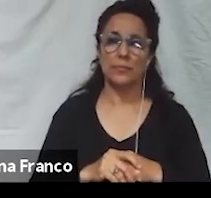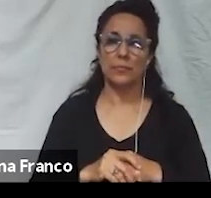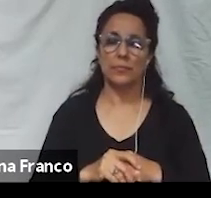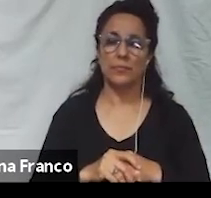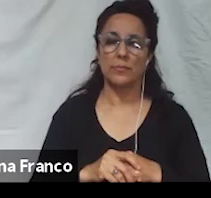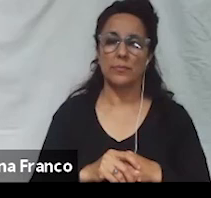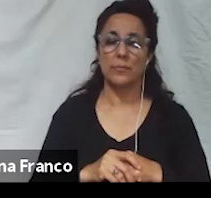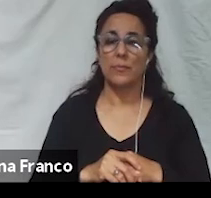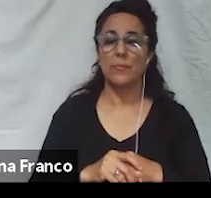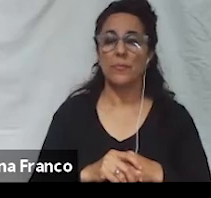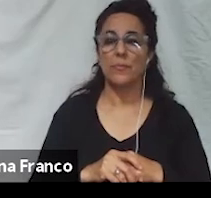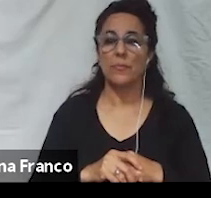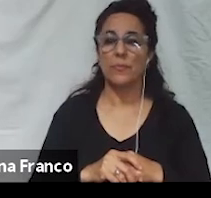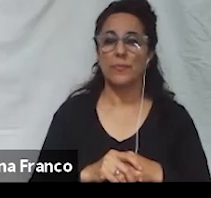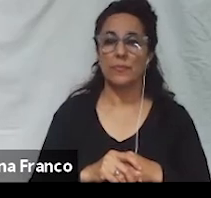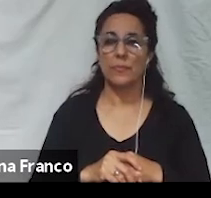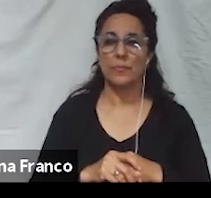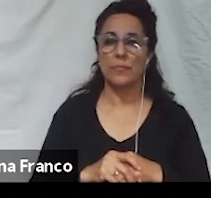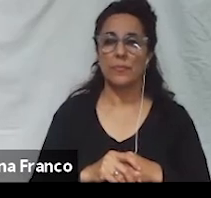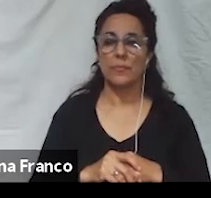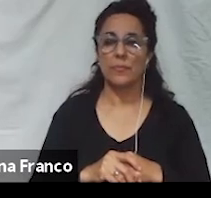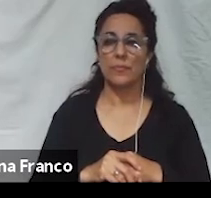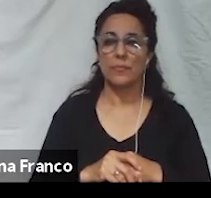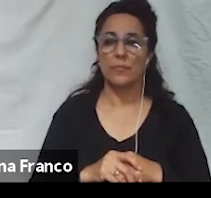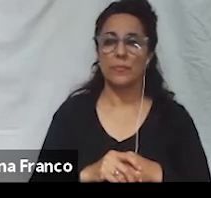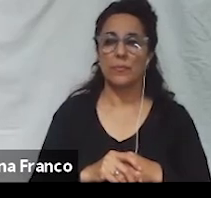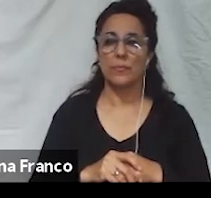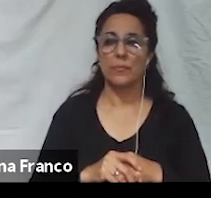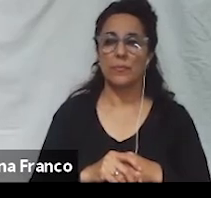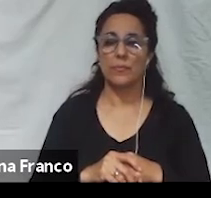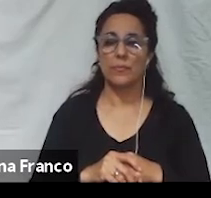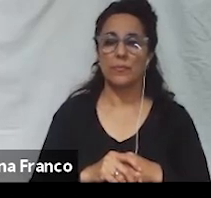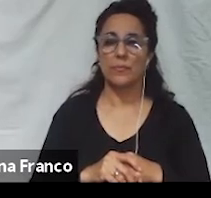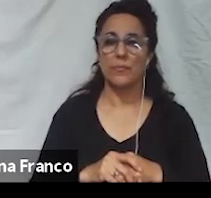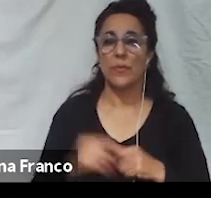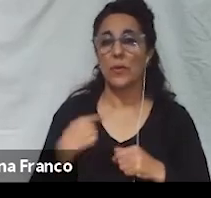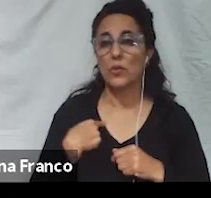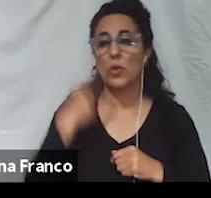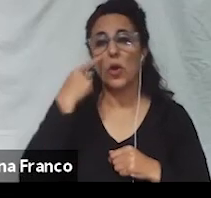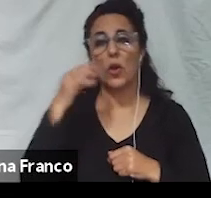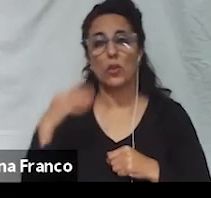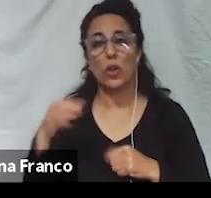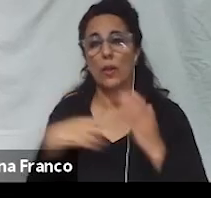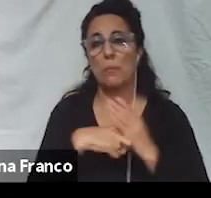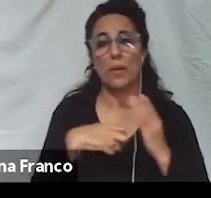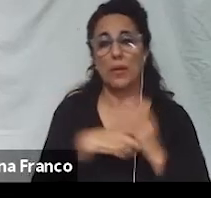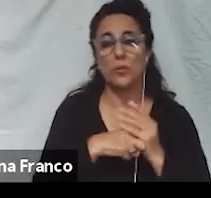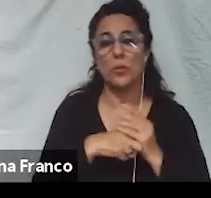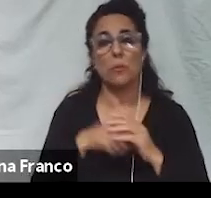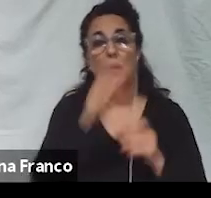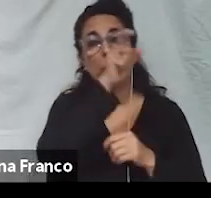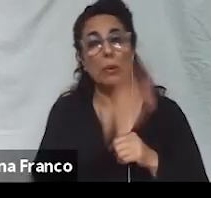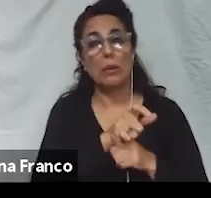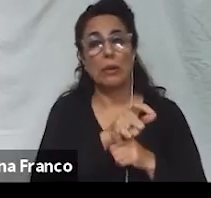etc. O también puede ser, a mí me pasó una vez, estaba haciendo una auditoría para un cliente y el